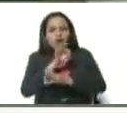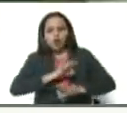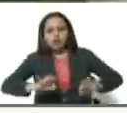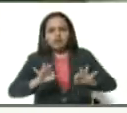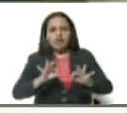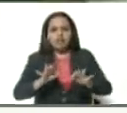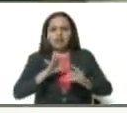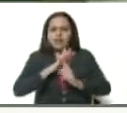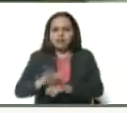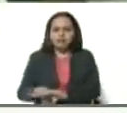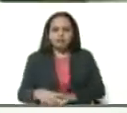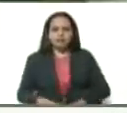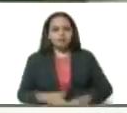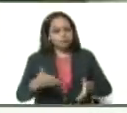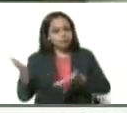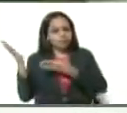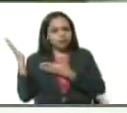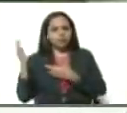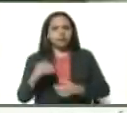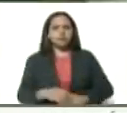Víctor Clar. Adelante.